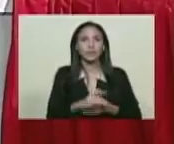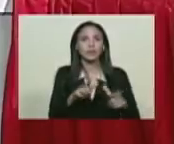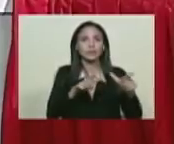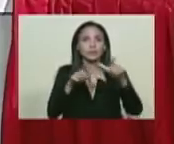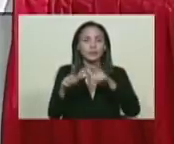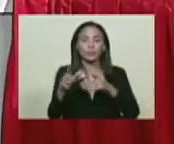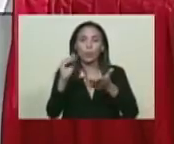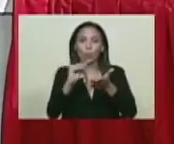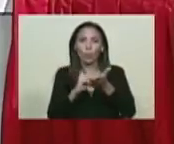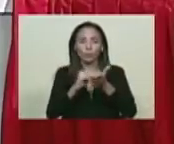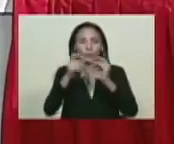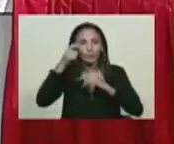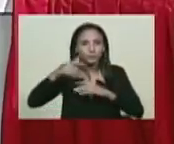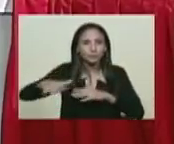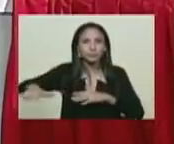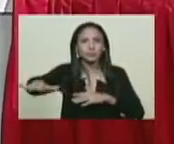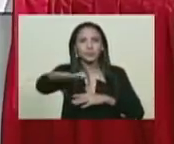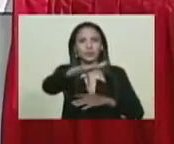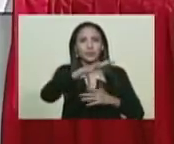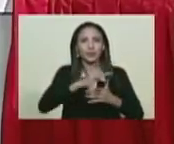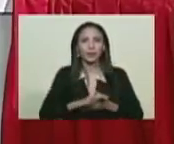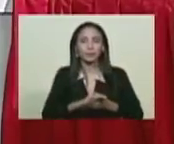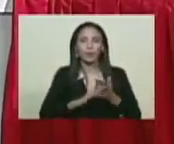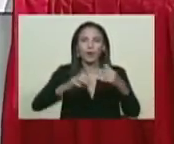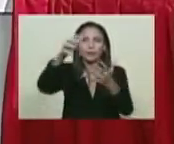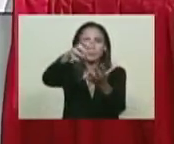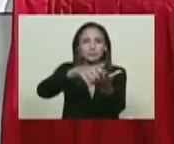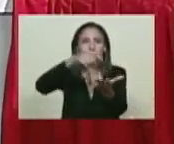de volver a los campos a